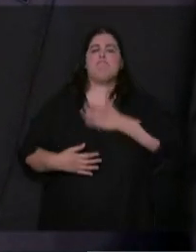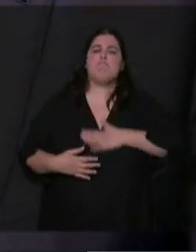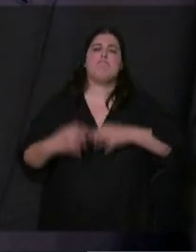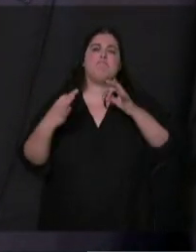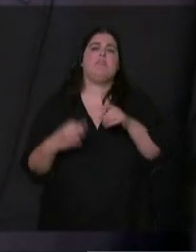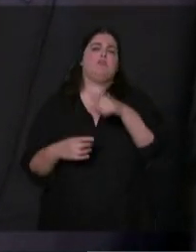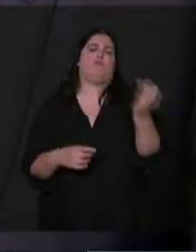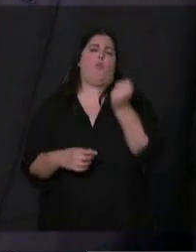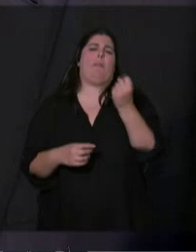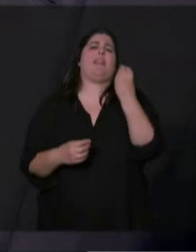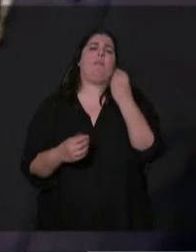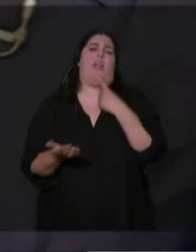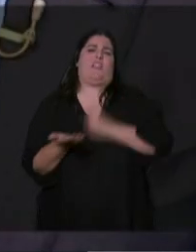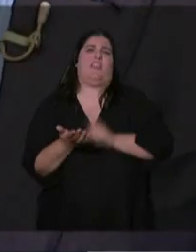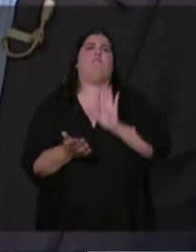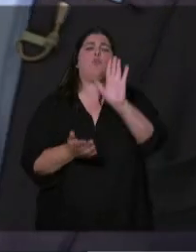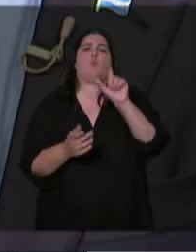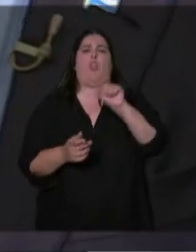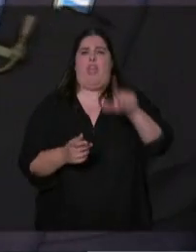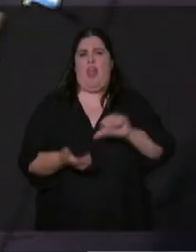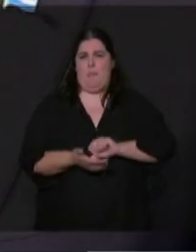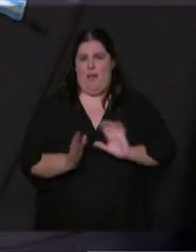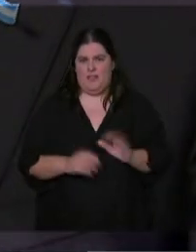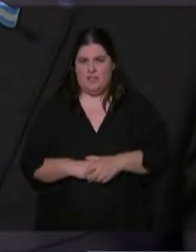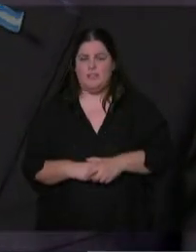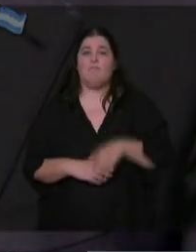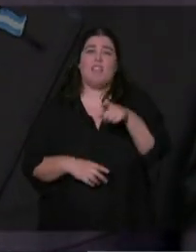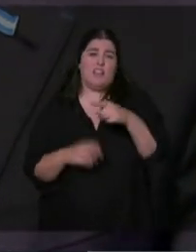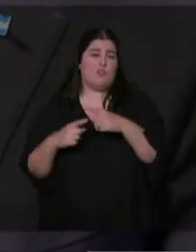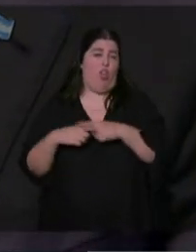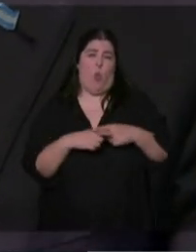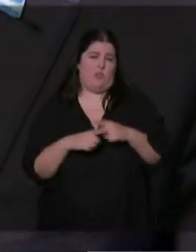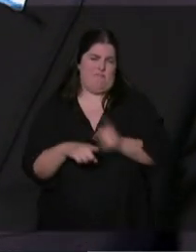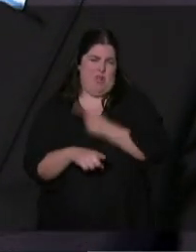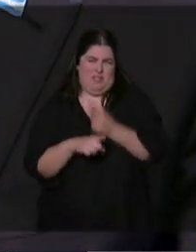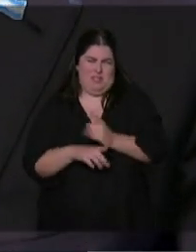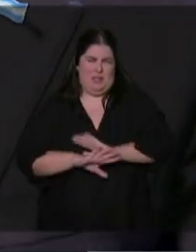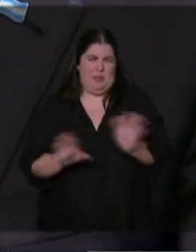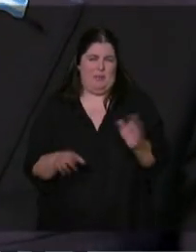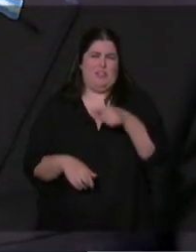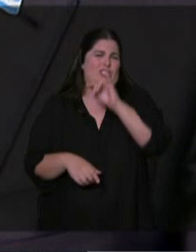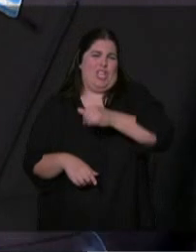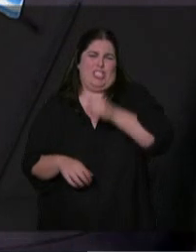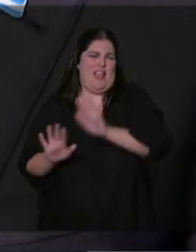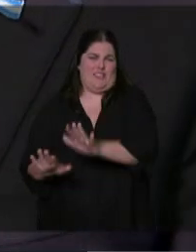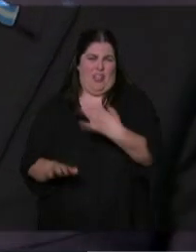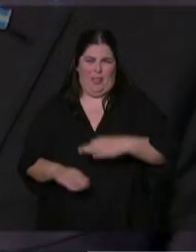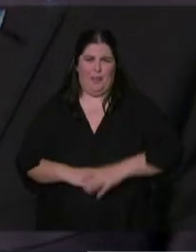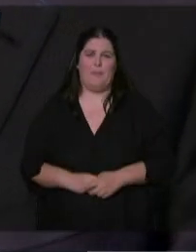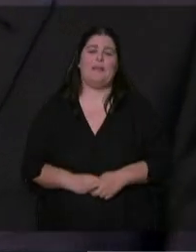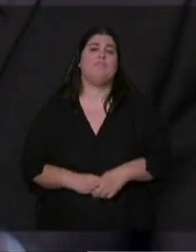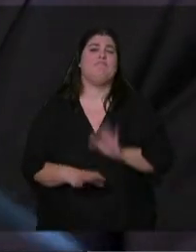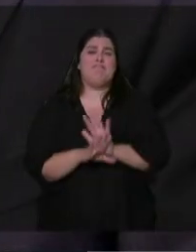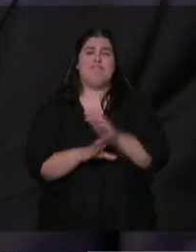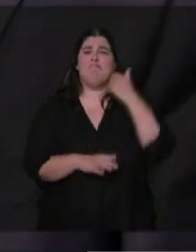decidir los destinos de la patria y me parece que eso no tiene discusión así como me parece que no tiene